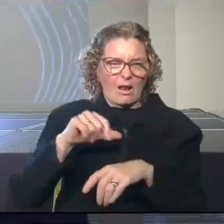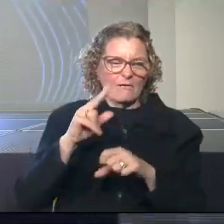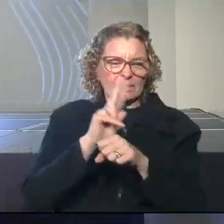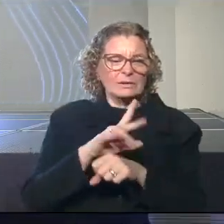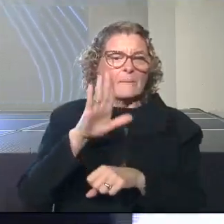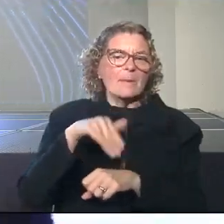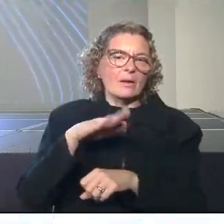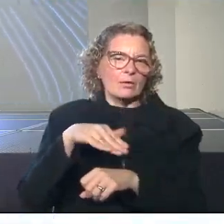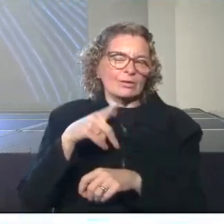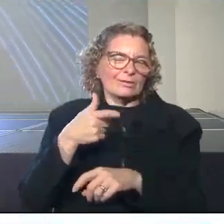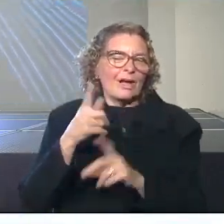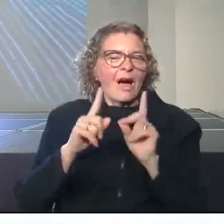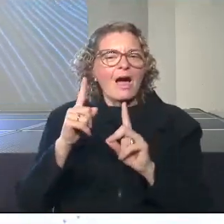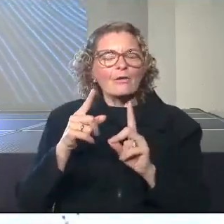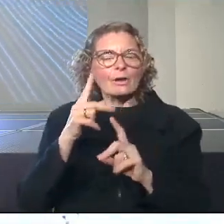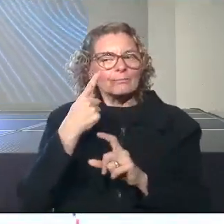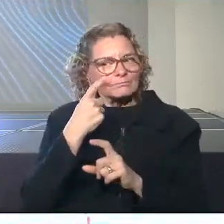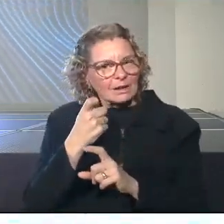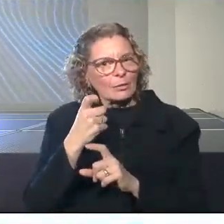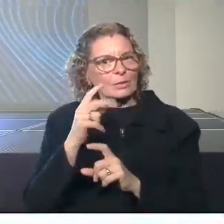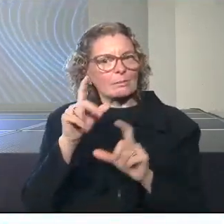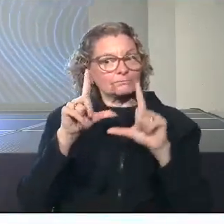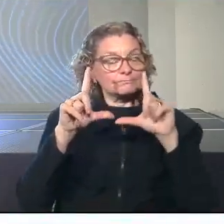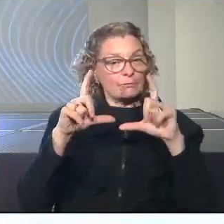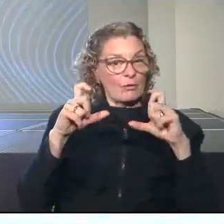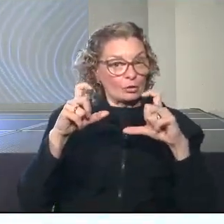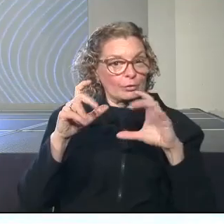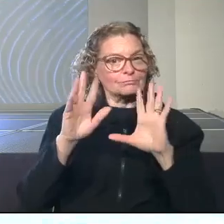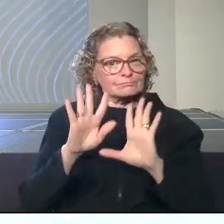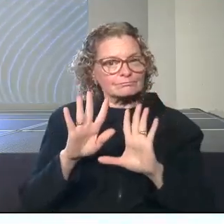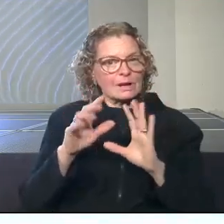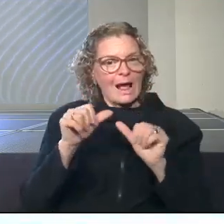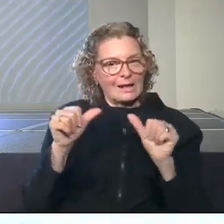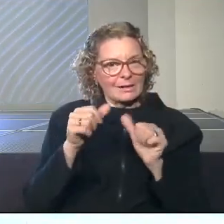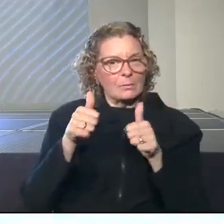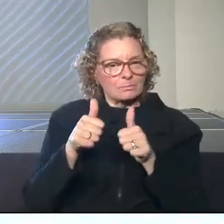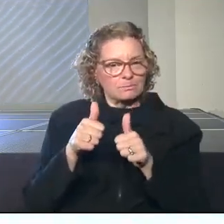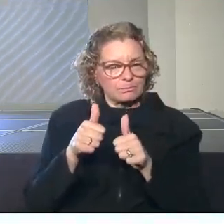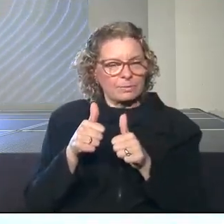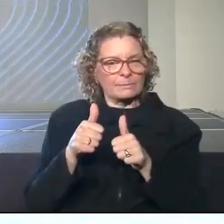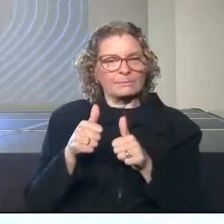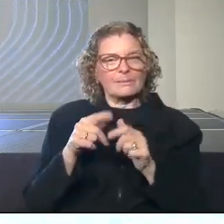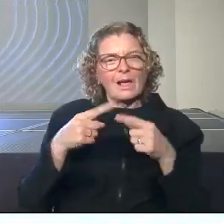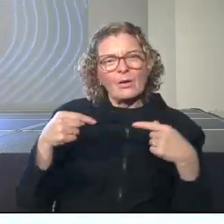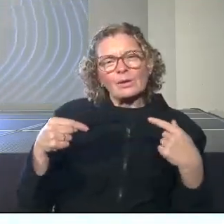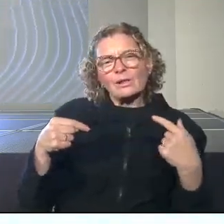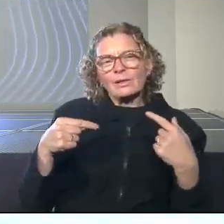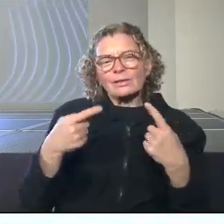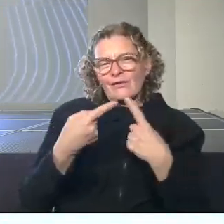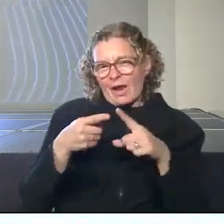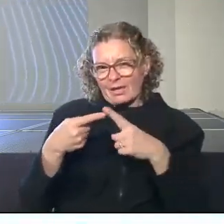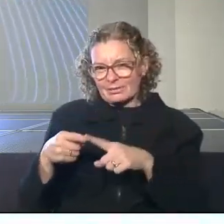de nuevo, es un atributo en el que vale la pena destinar tiempo y recursos a hacerlo bien. Algunas